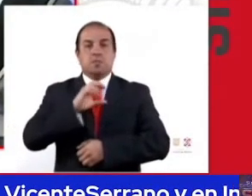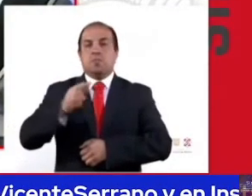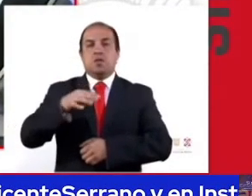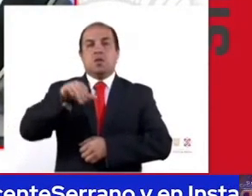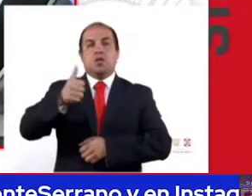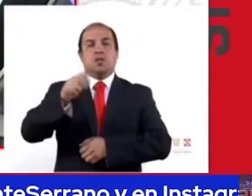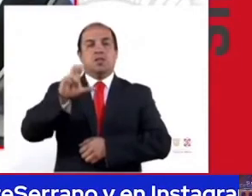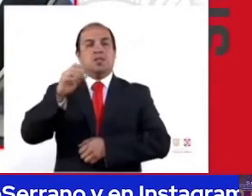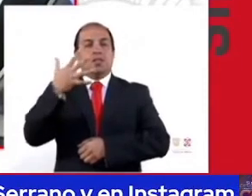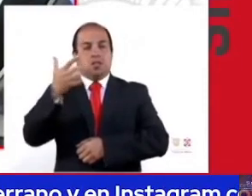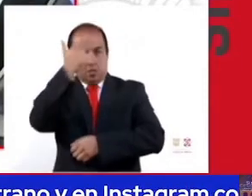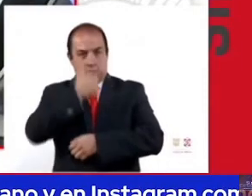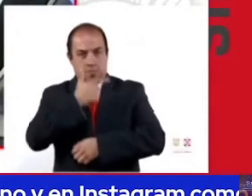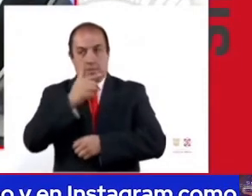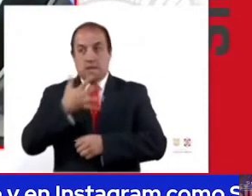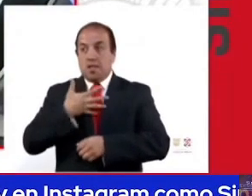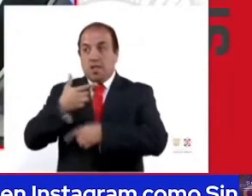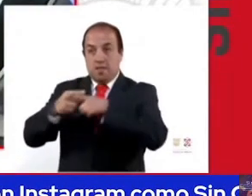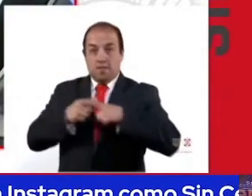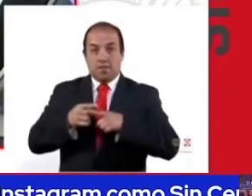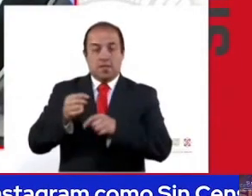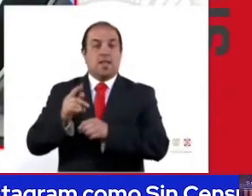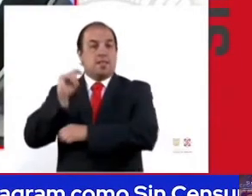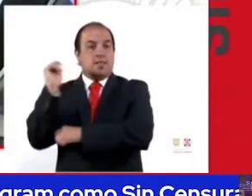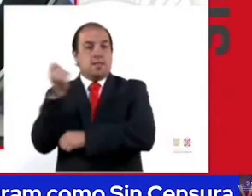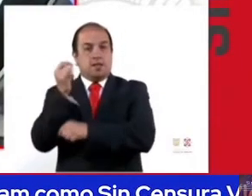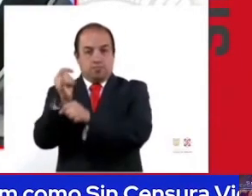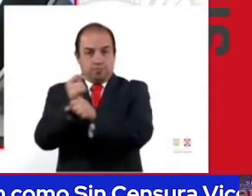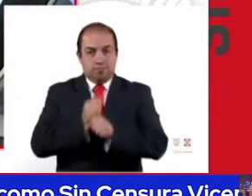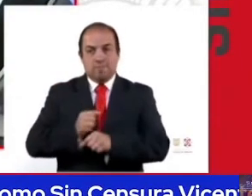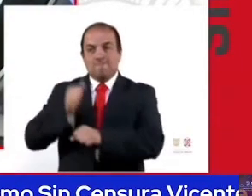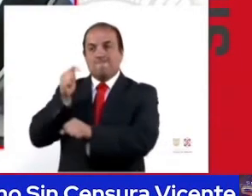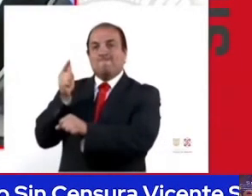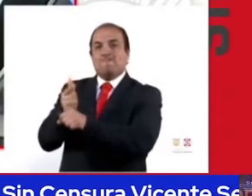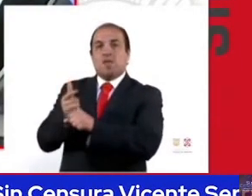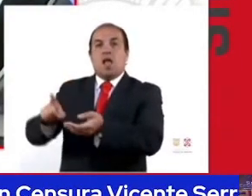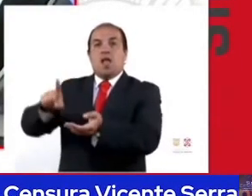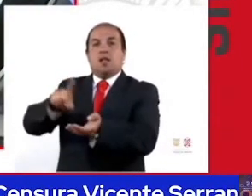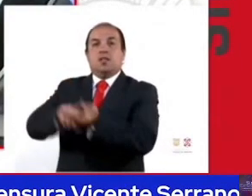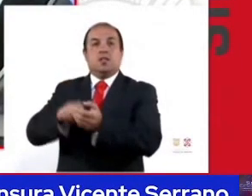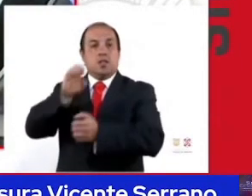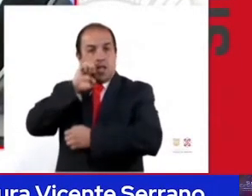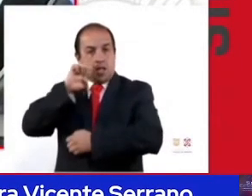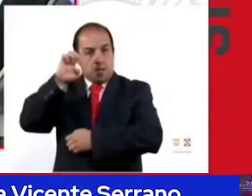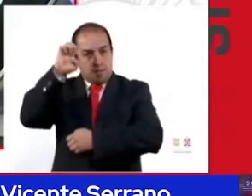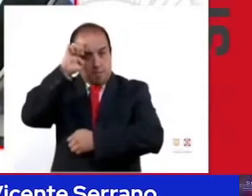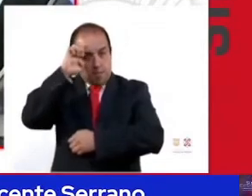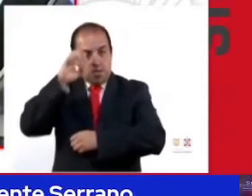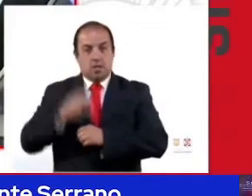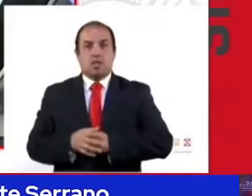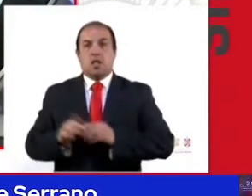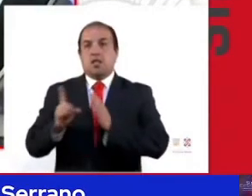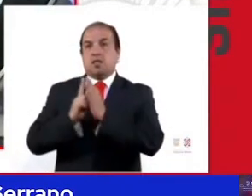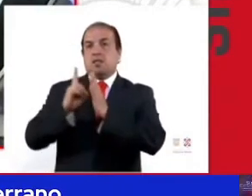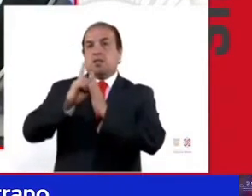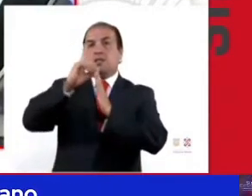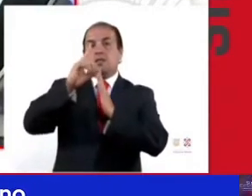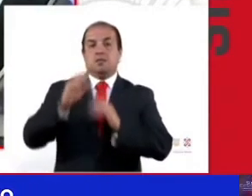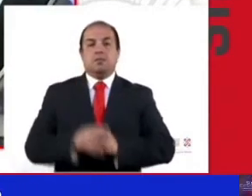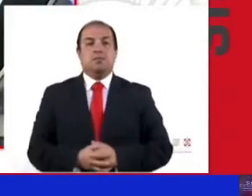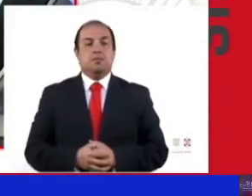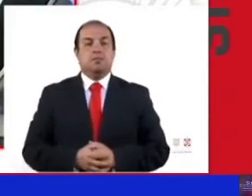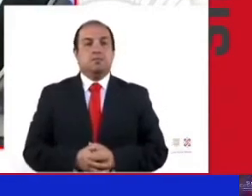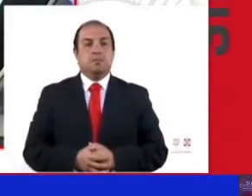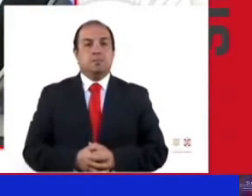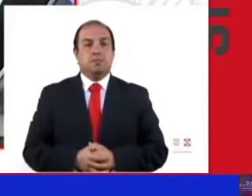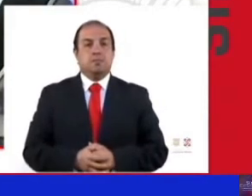noche, donde a través de diversas técnicas de investigación, fue ubicado al interior del estacionamiento de un complejo de departamentos. Una